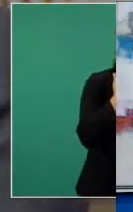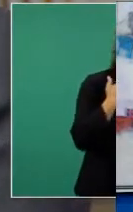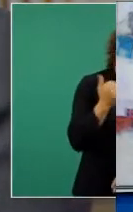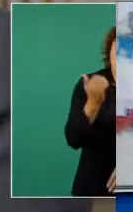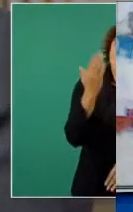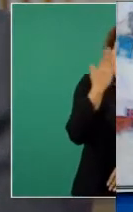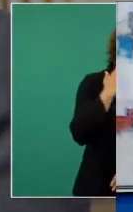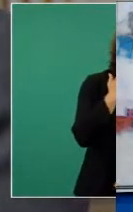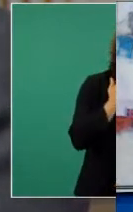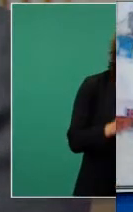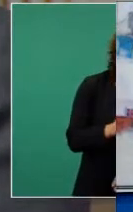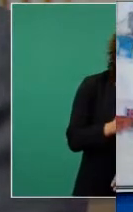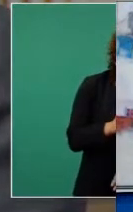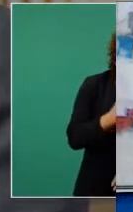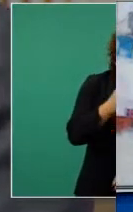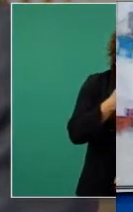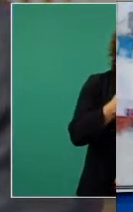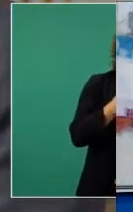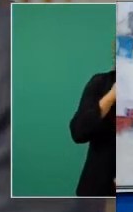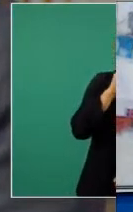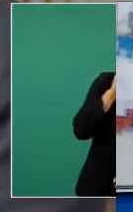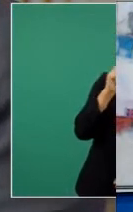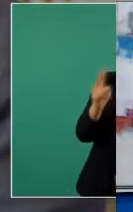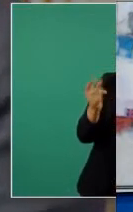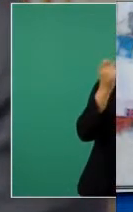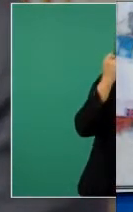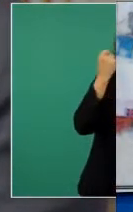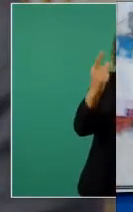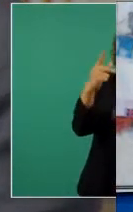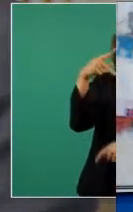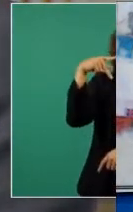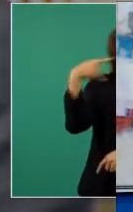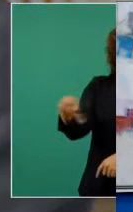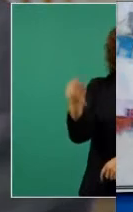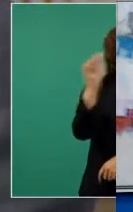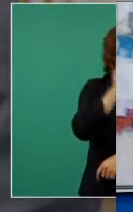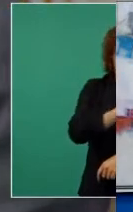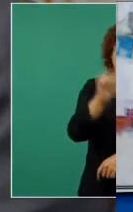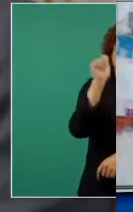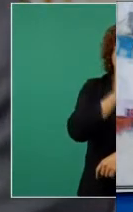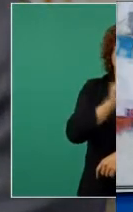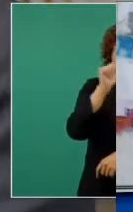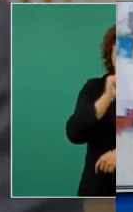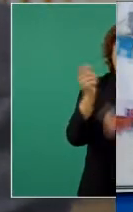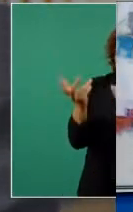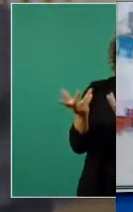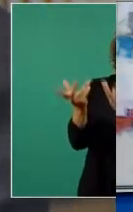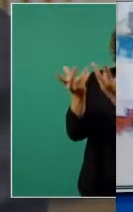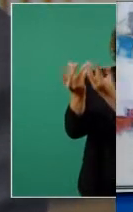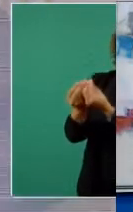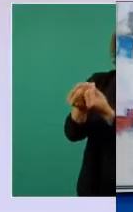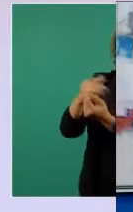siempre te harán apreciable, aún con gente peregrina.